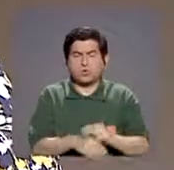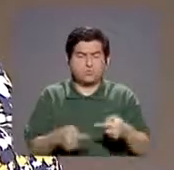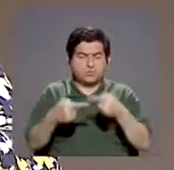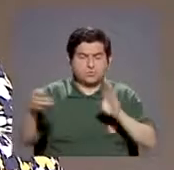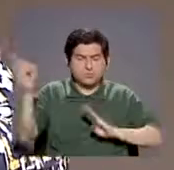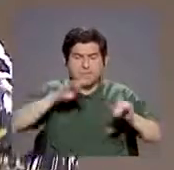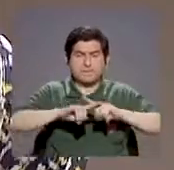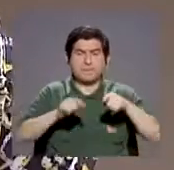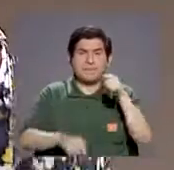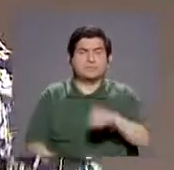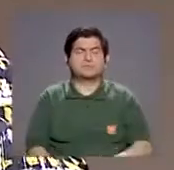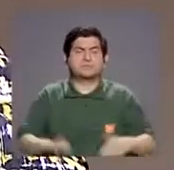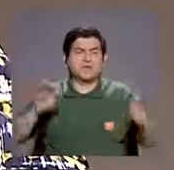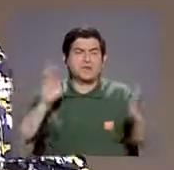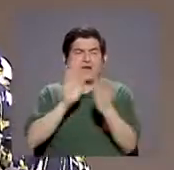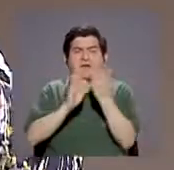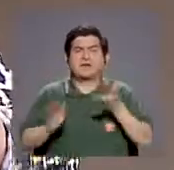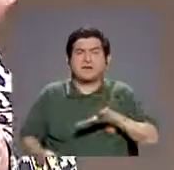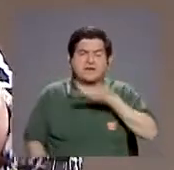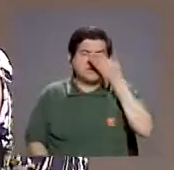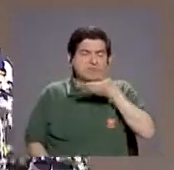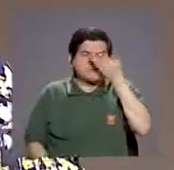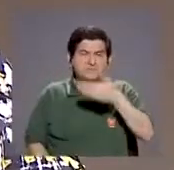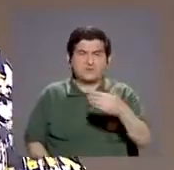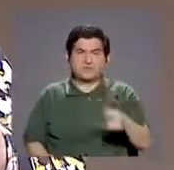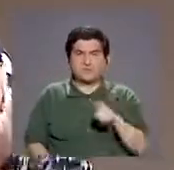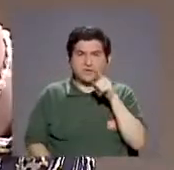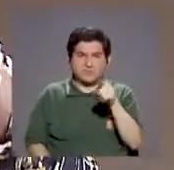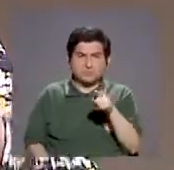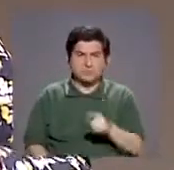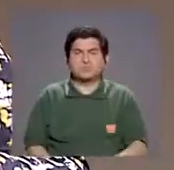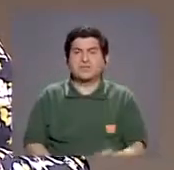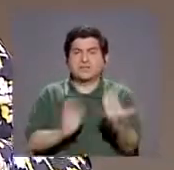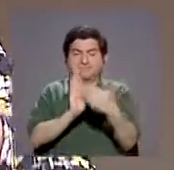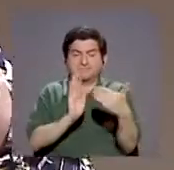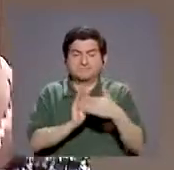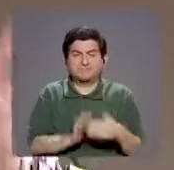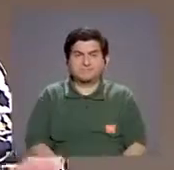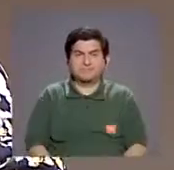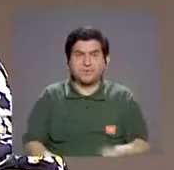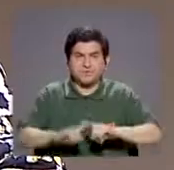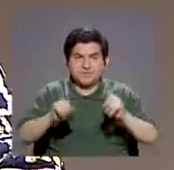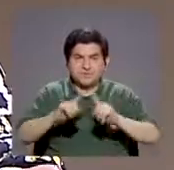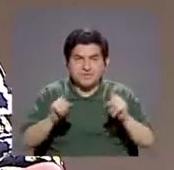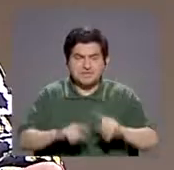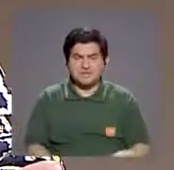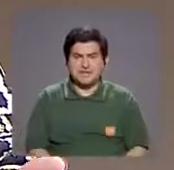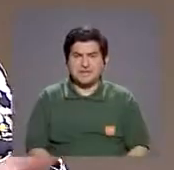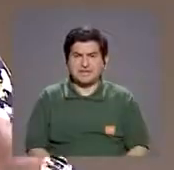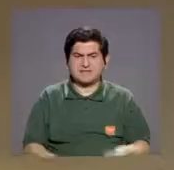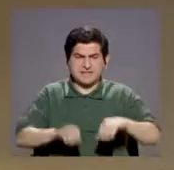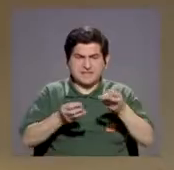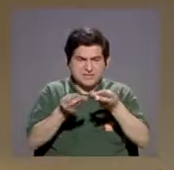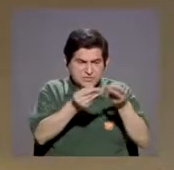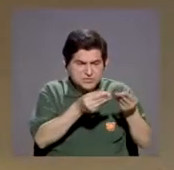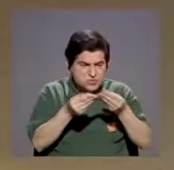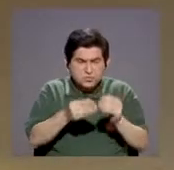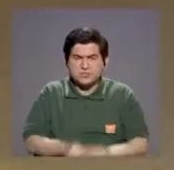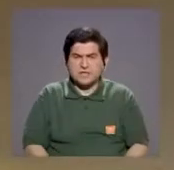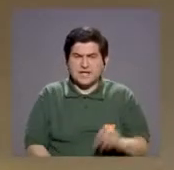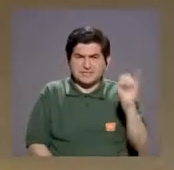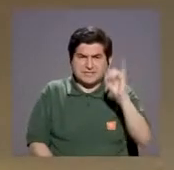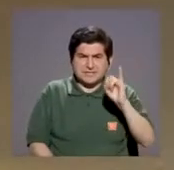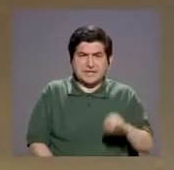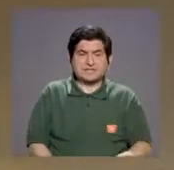exponerse a él se airee aspirarlo usted va a ir adquiriendo agentes infecciosos que ya son resistentes y un tema